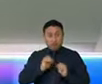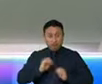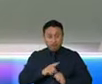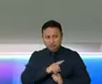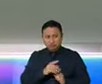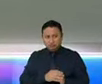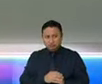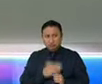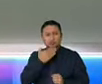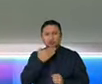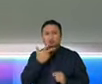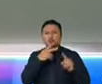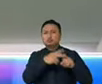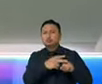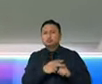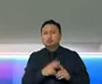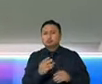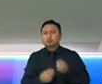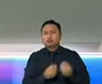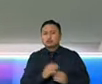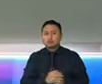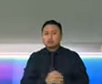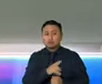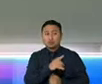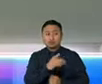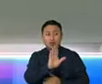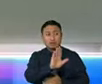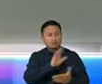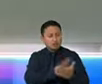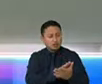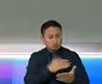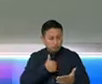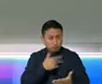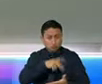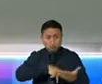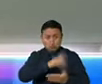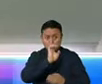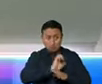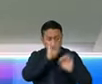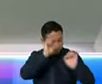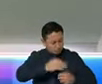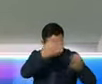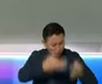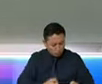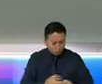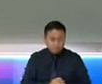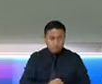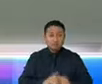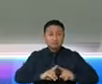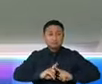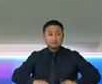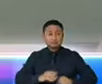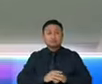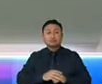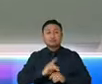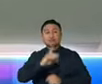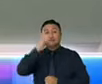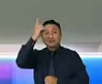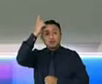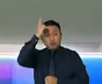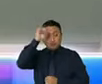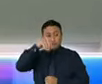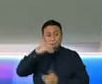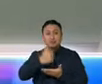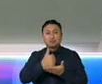son las condiciones en las que tienen esa deuda, que ellos tengan la certeza de que nosotros vamos a cumplir con nuestras obligaciones y buscar reperfilar la deuda para el beneficio del